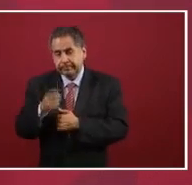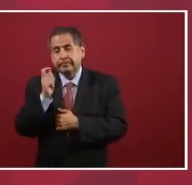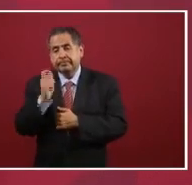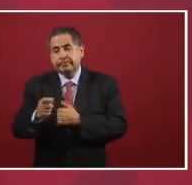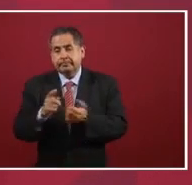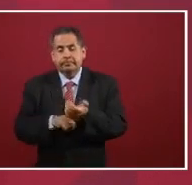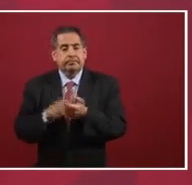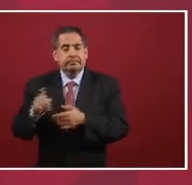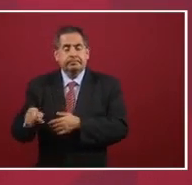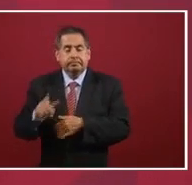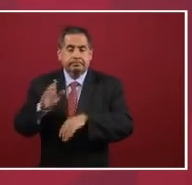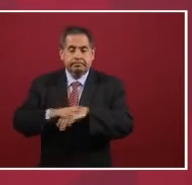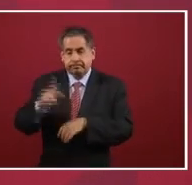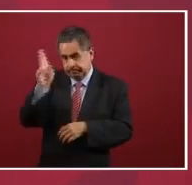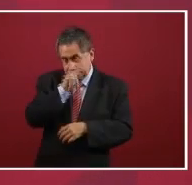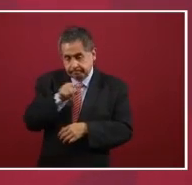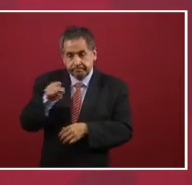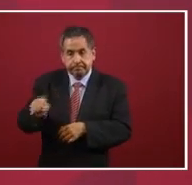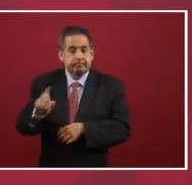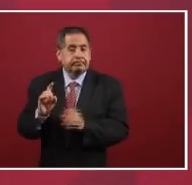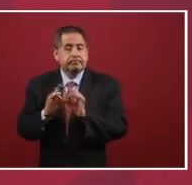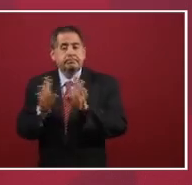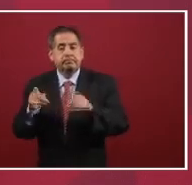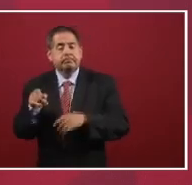vayamos a tener una tragedia